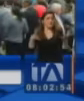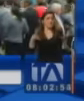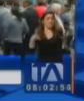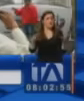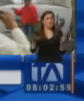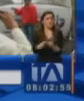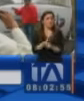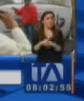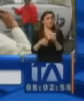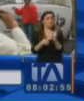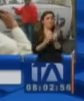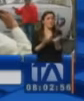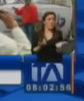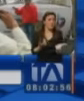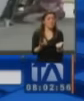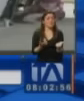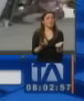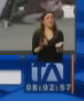inversión complementaria